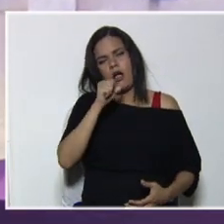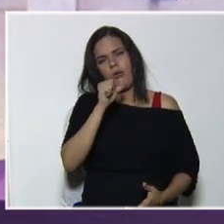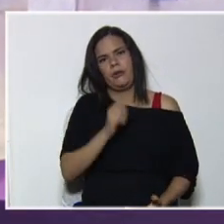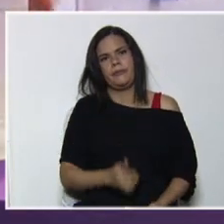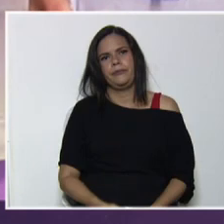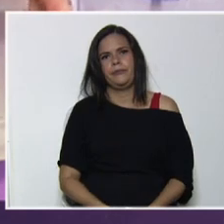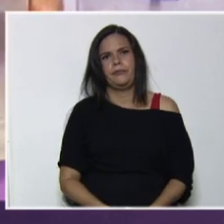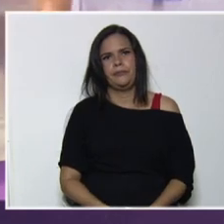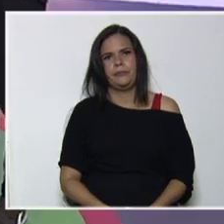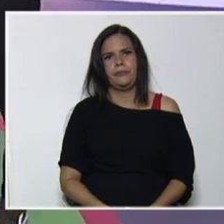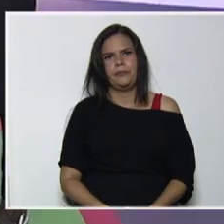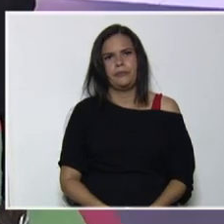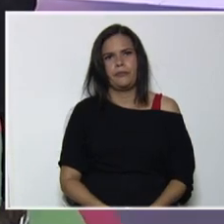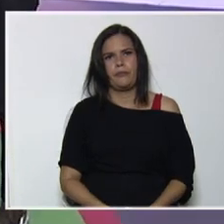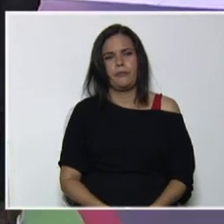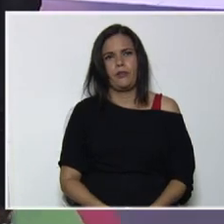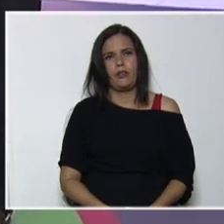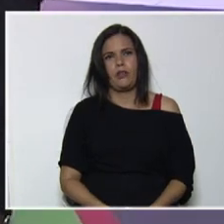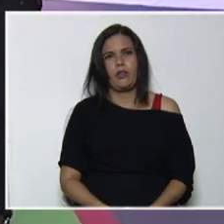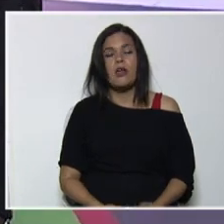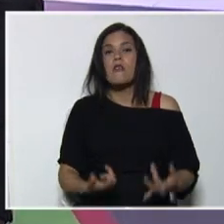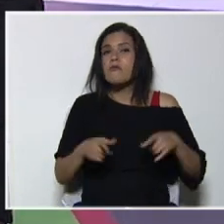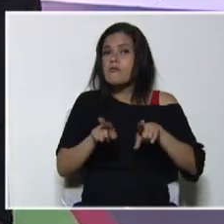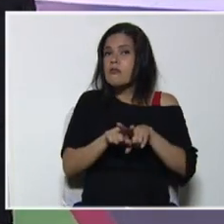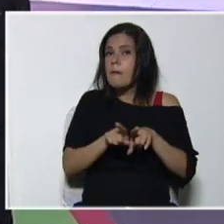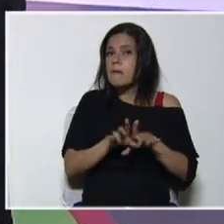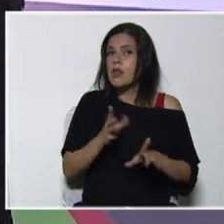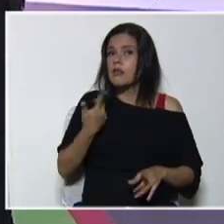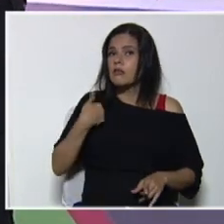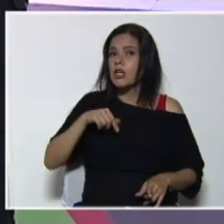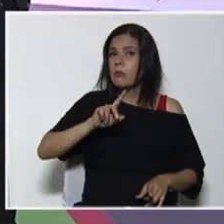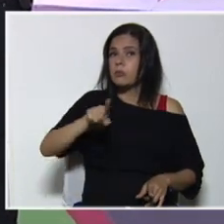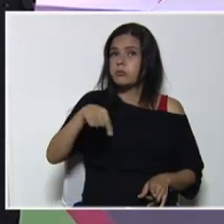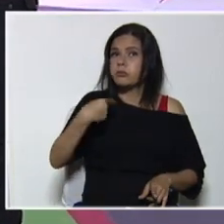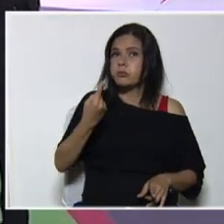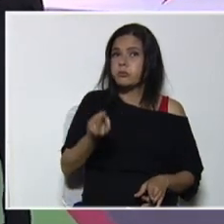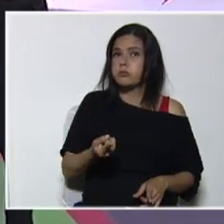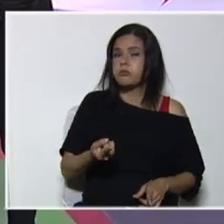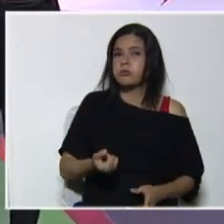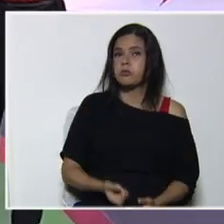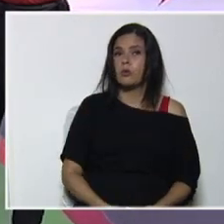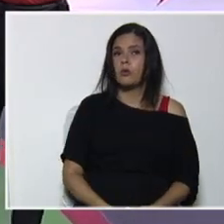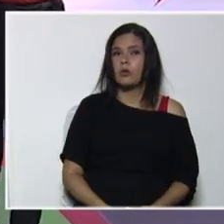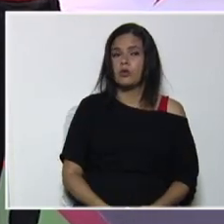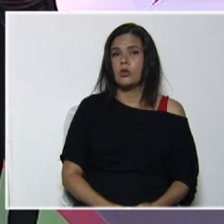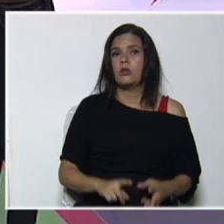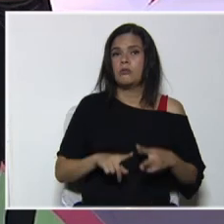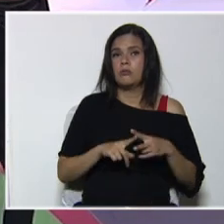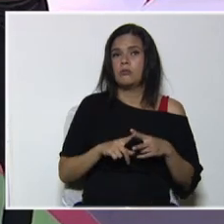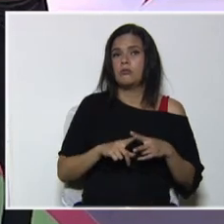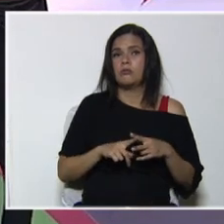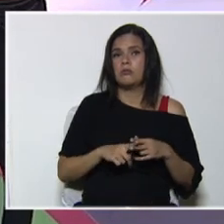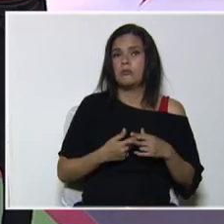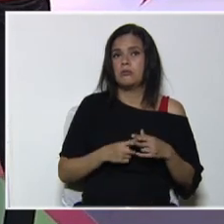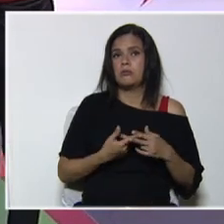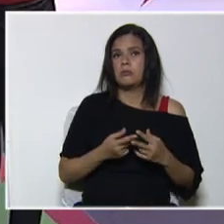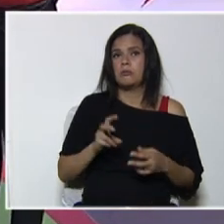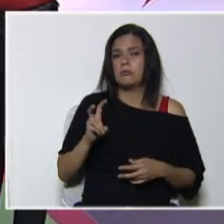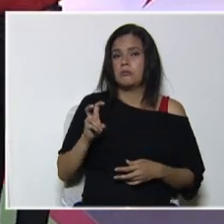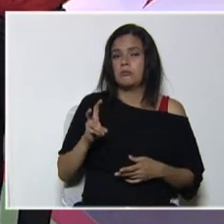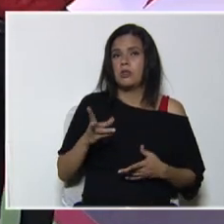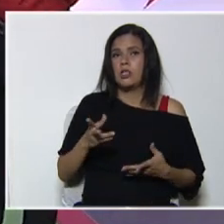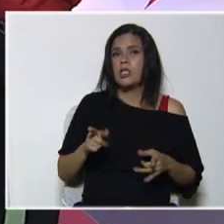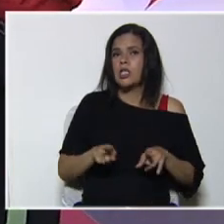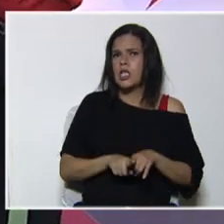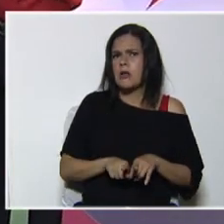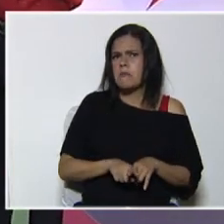constantemente. Sí, bueno, acá tenemos otro de los instrumentos que tenemos acá, también funciona